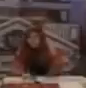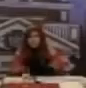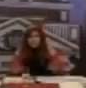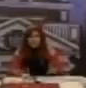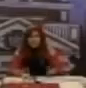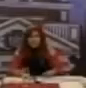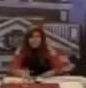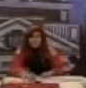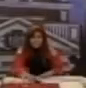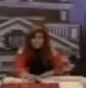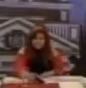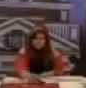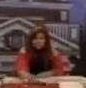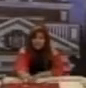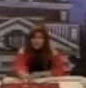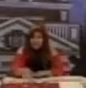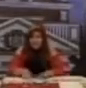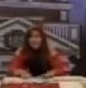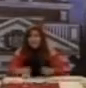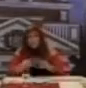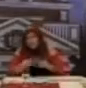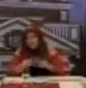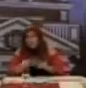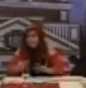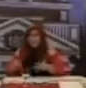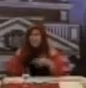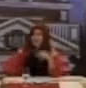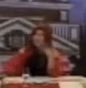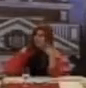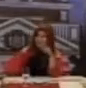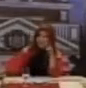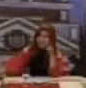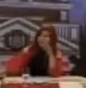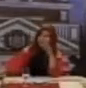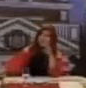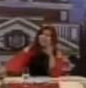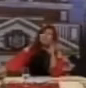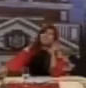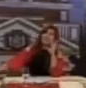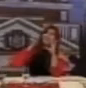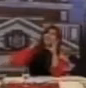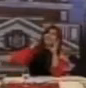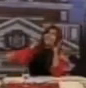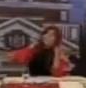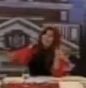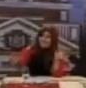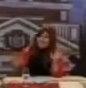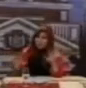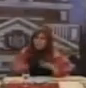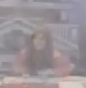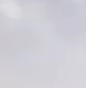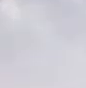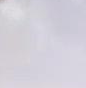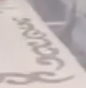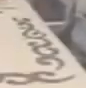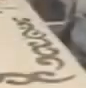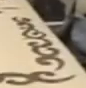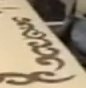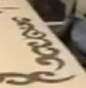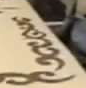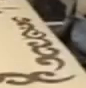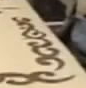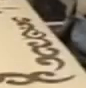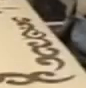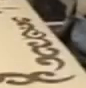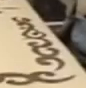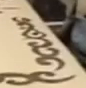qué horror. No me asusten, qué doloroso. No, yo te he dicho que soy optimista. Sí, tú sí, la otra cara de la medalla. Pero igual yo lo que quiero saber